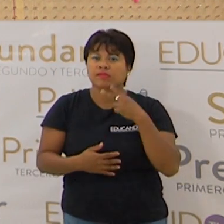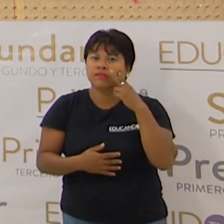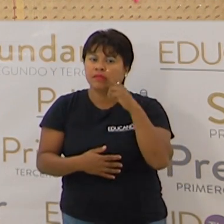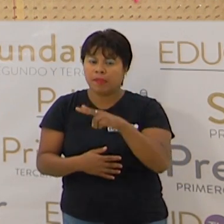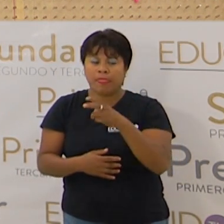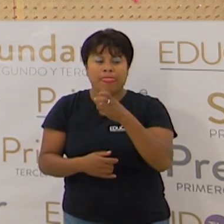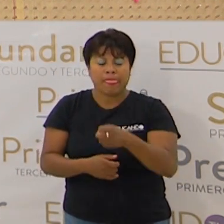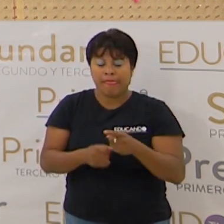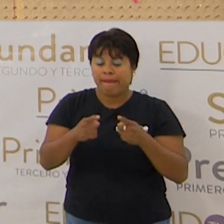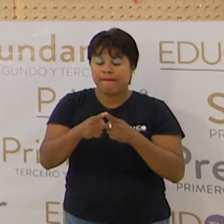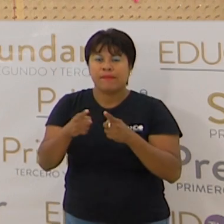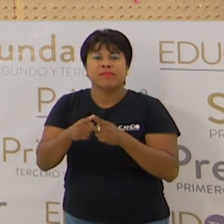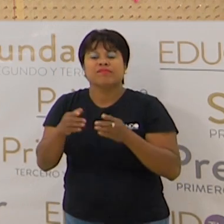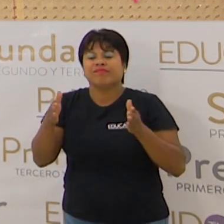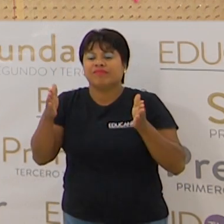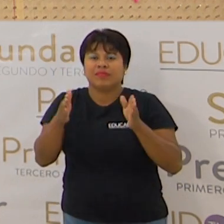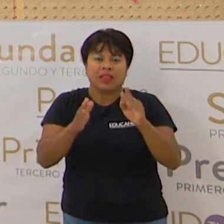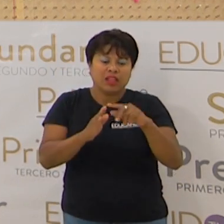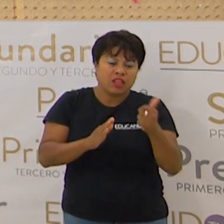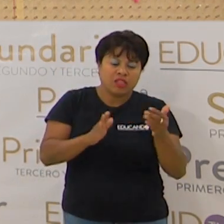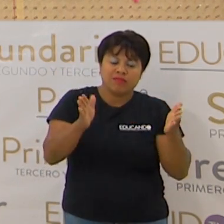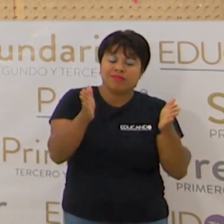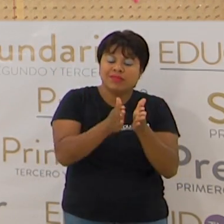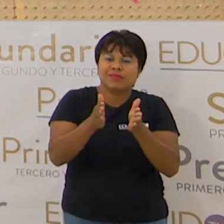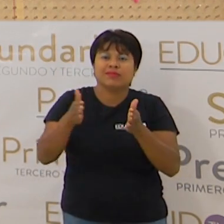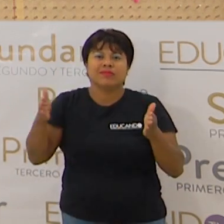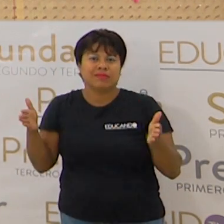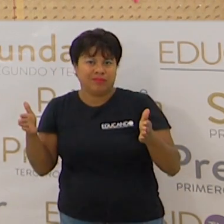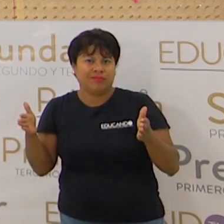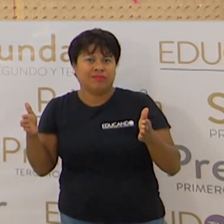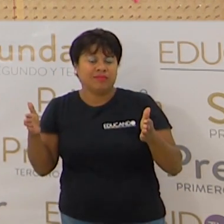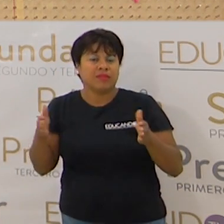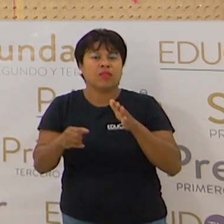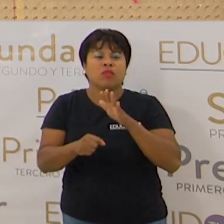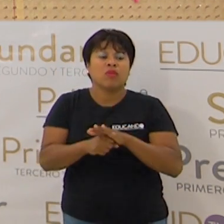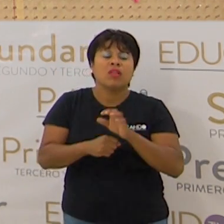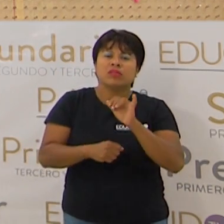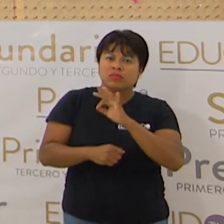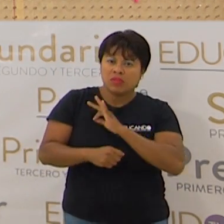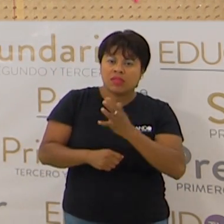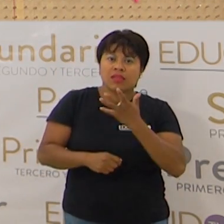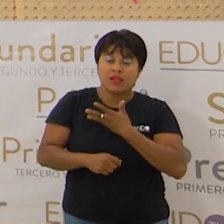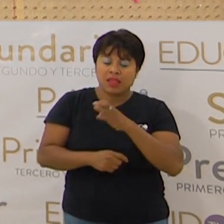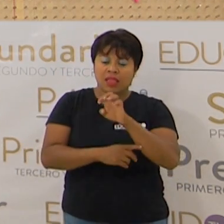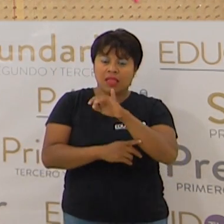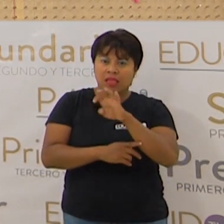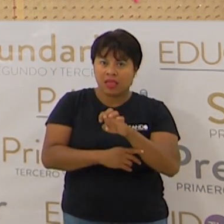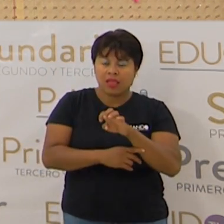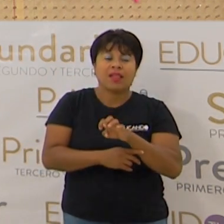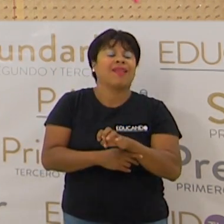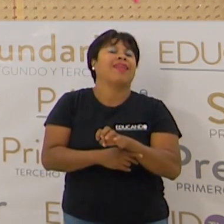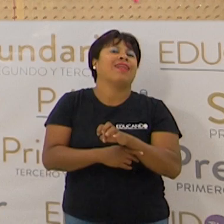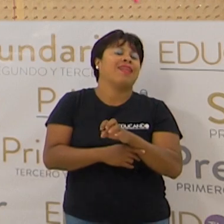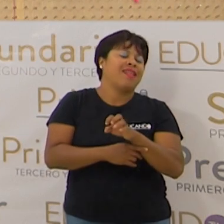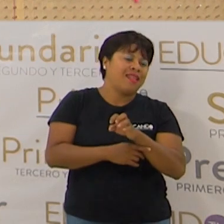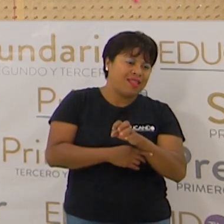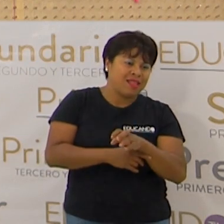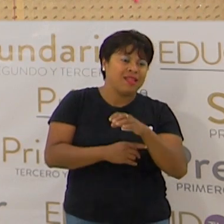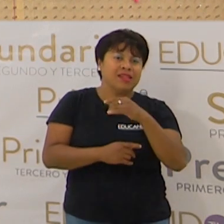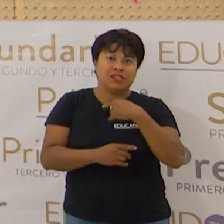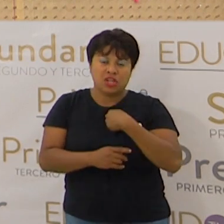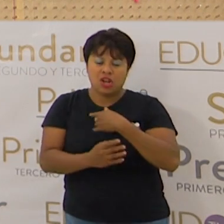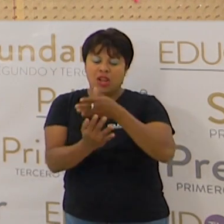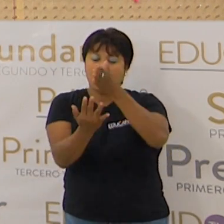cuenta que un lado sigue siendo más pequeño que el otro. ¿De qué lado sí tendría un eje de simetría? Ah, si